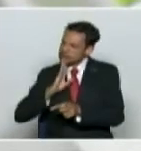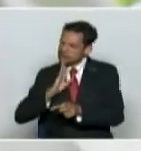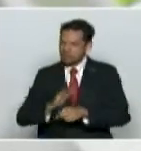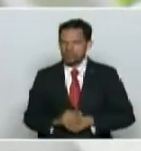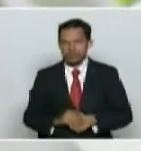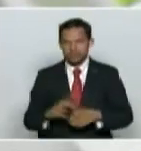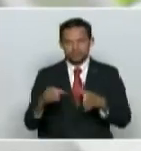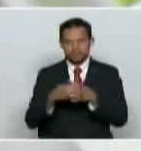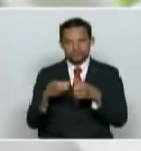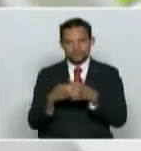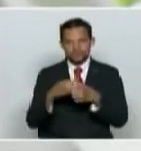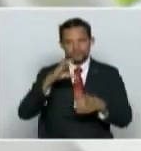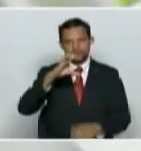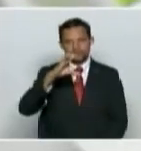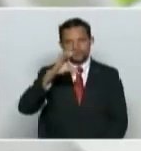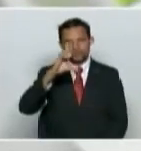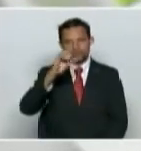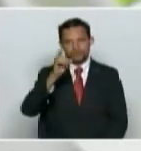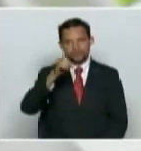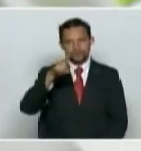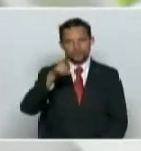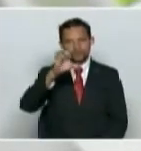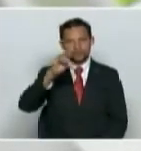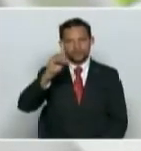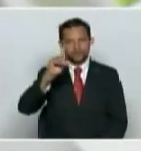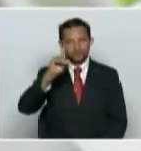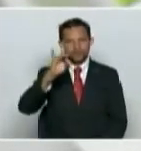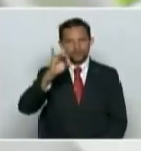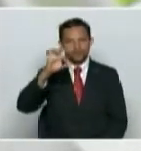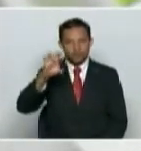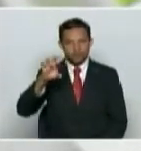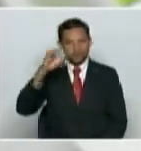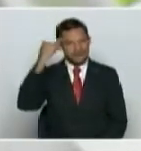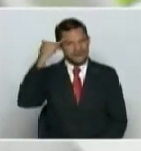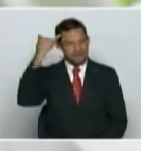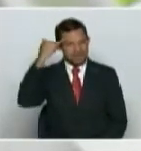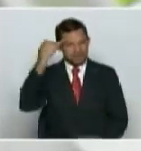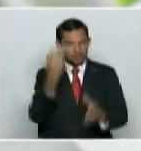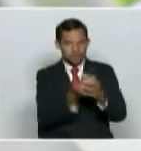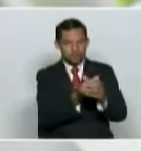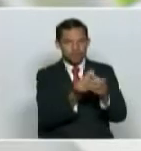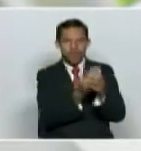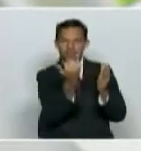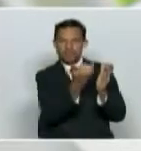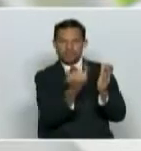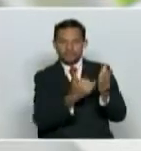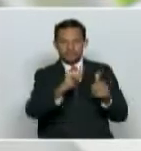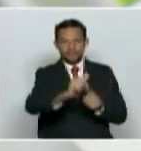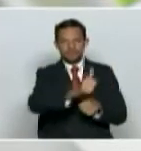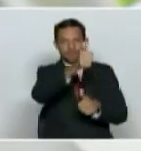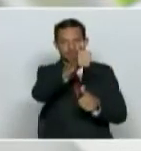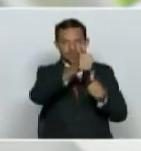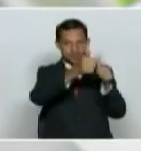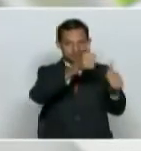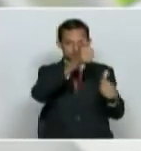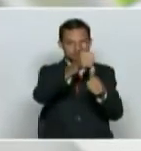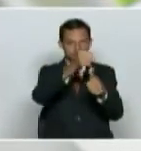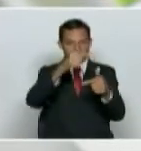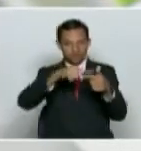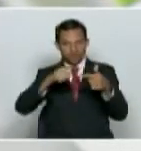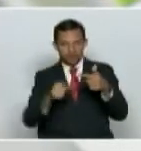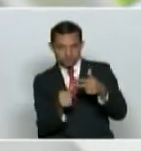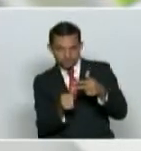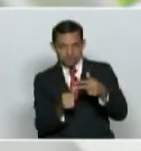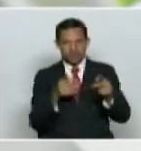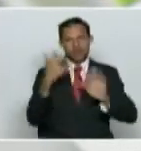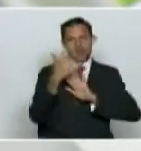el equipo de Close Up está conformado por el área creativa de Telecafé, que son pues director, productor y presentadora, pues que en este